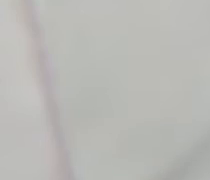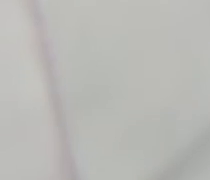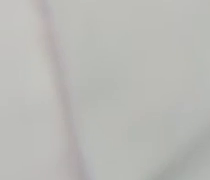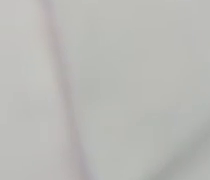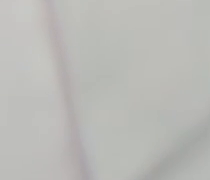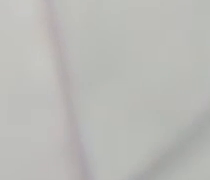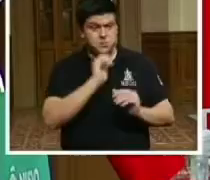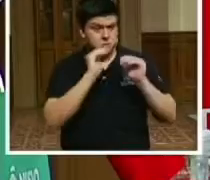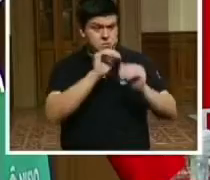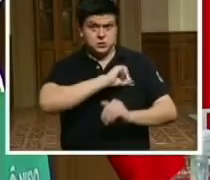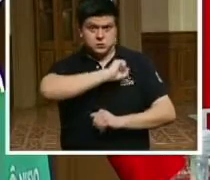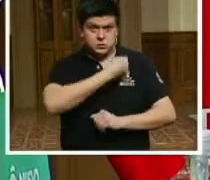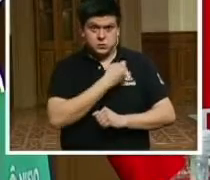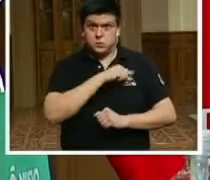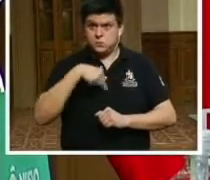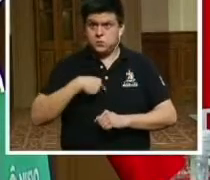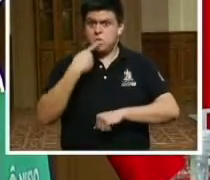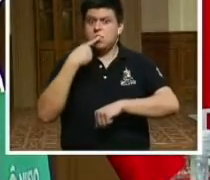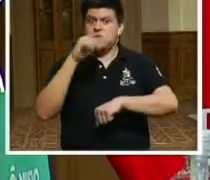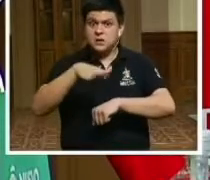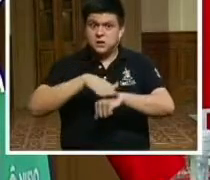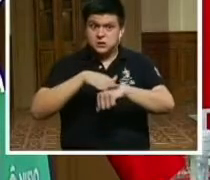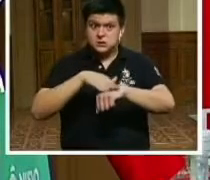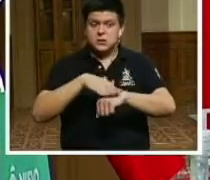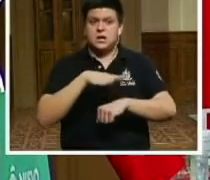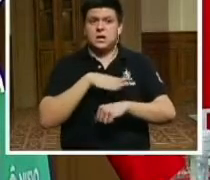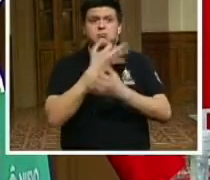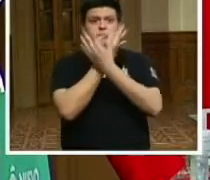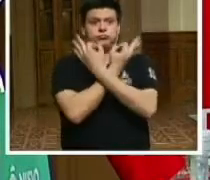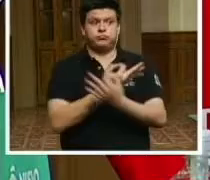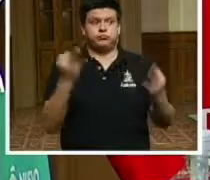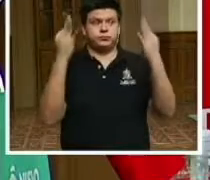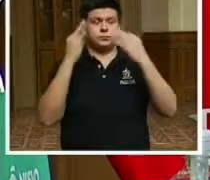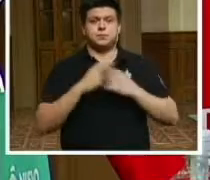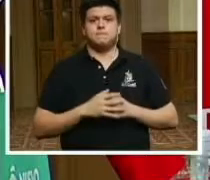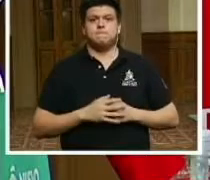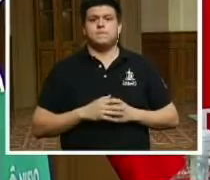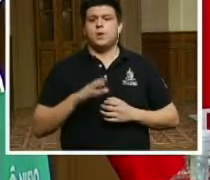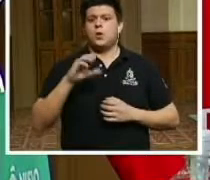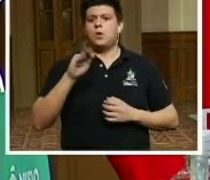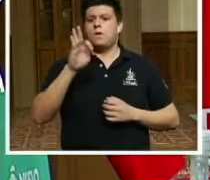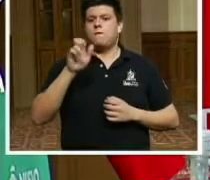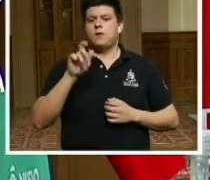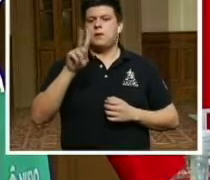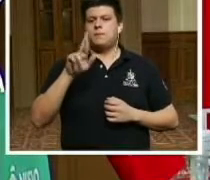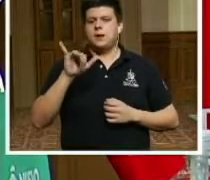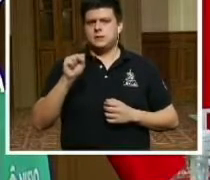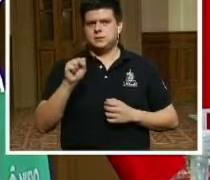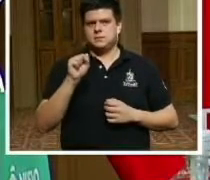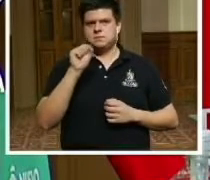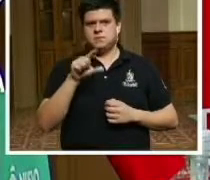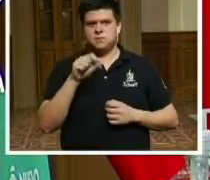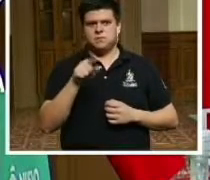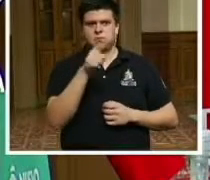de redes sociales. Hay un anuncio de COFEPRIS donde